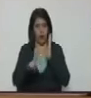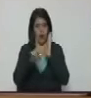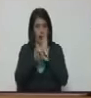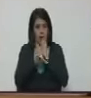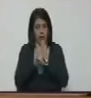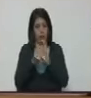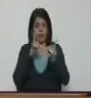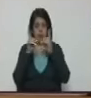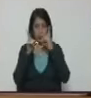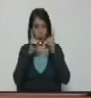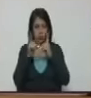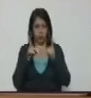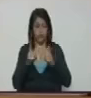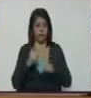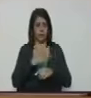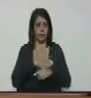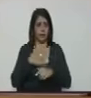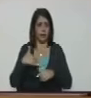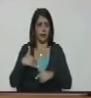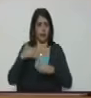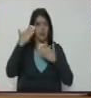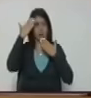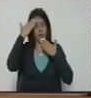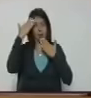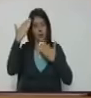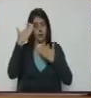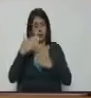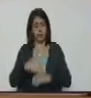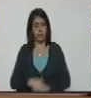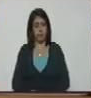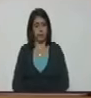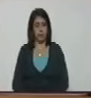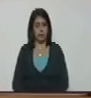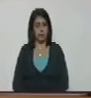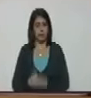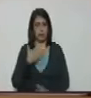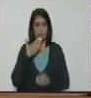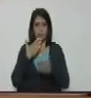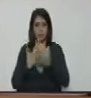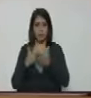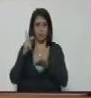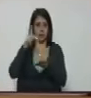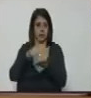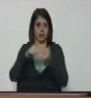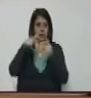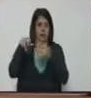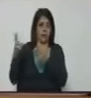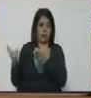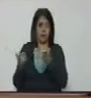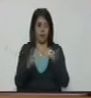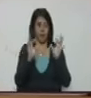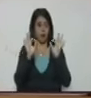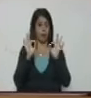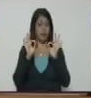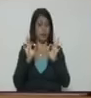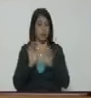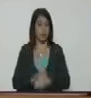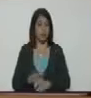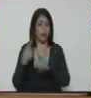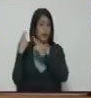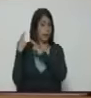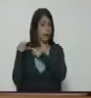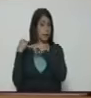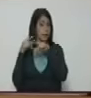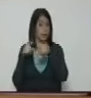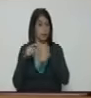discusión, quiero saludar y agradecer su presencia aquí como invitados especiales a